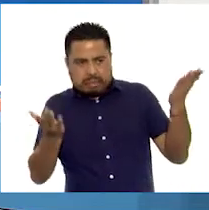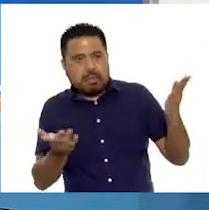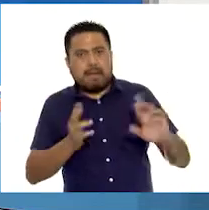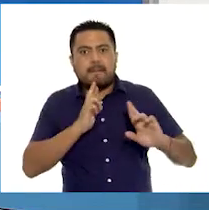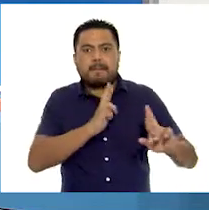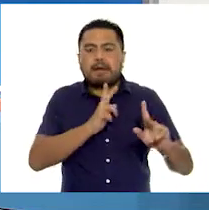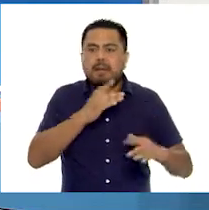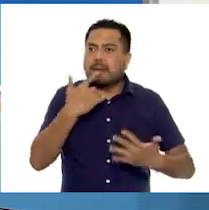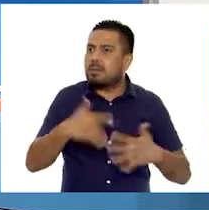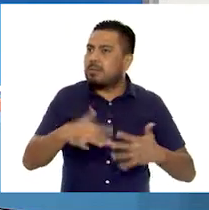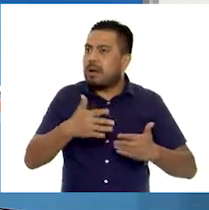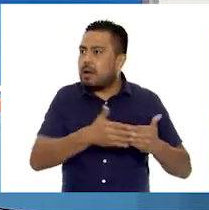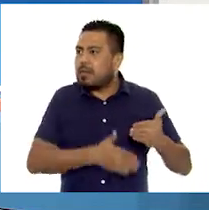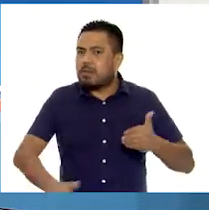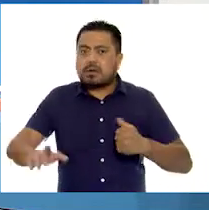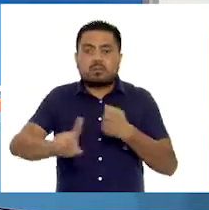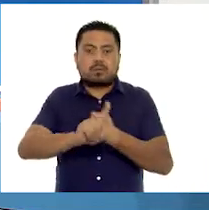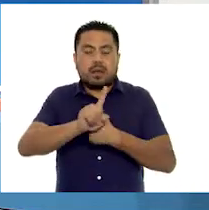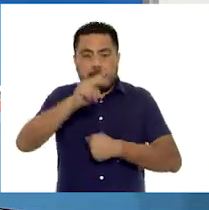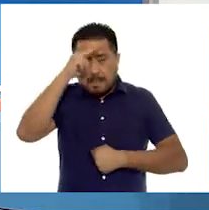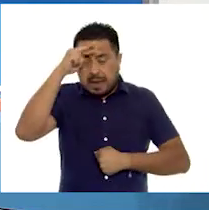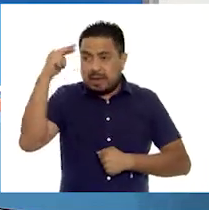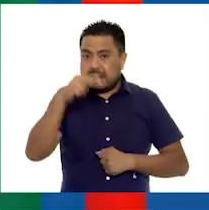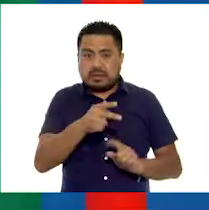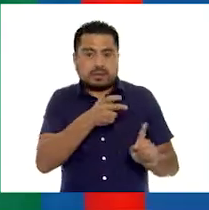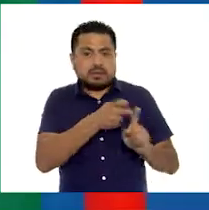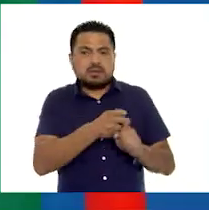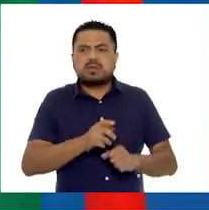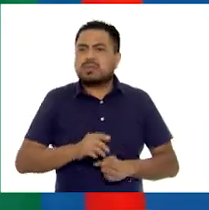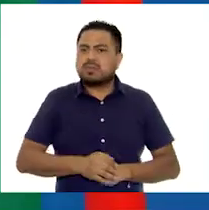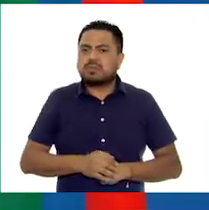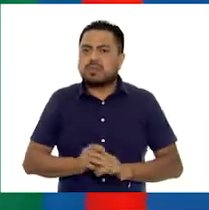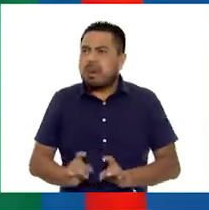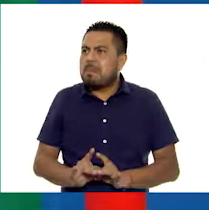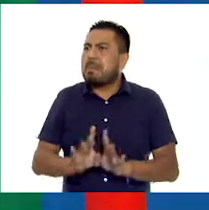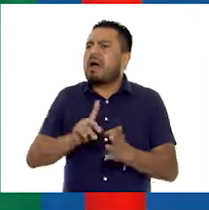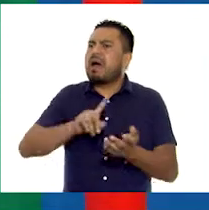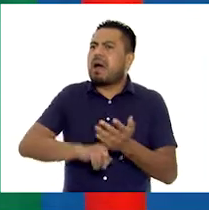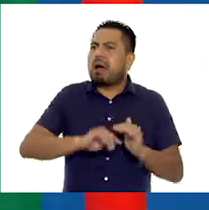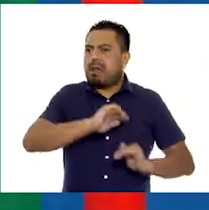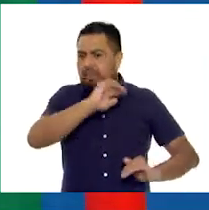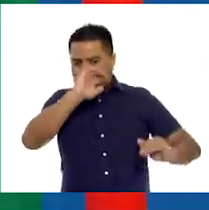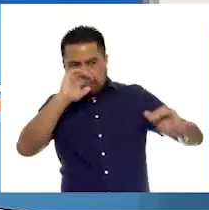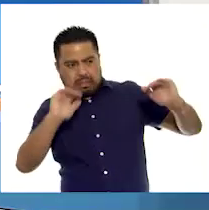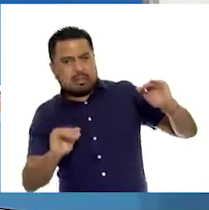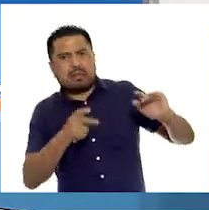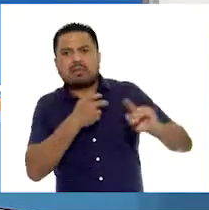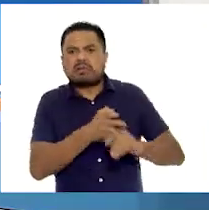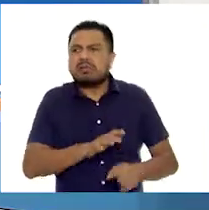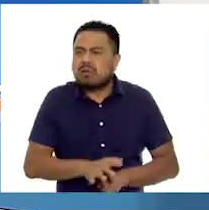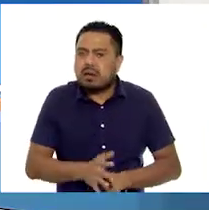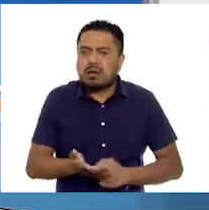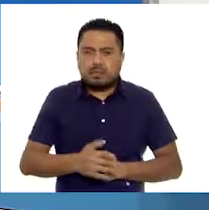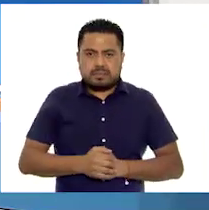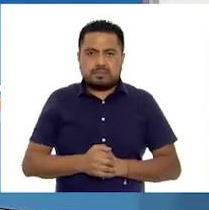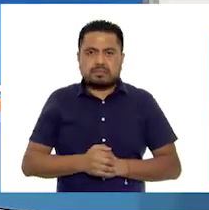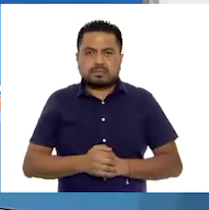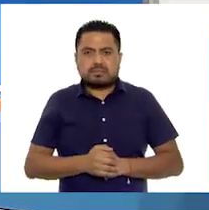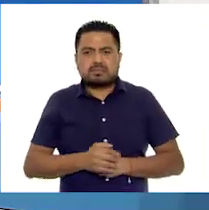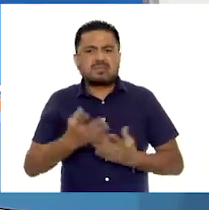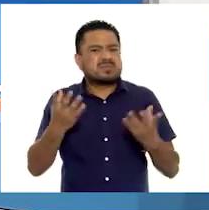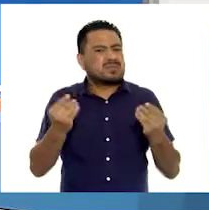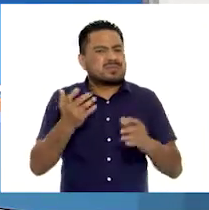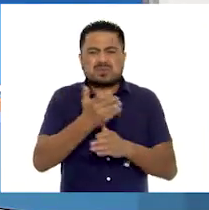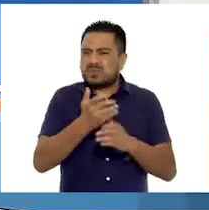un gran periodo de crisis para méxico y que provocó esta desestabilización bueno pues fueron muchos